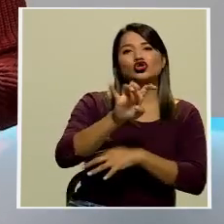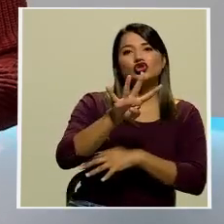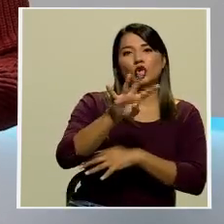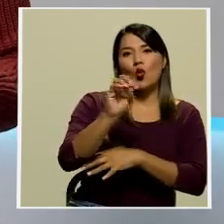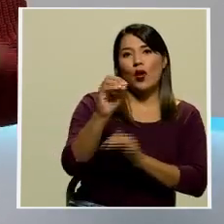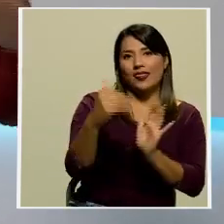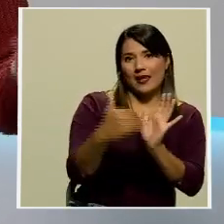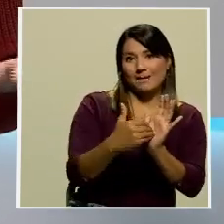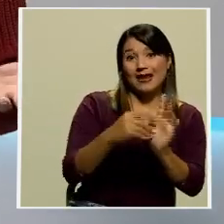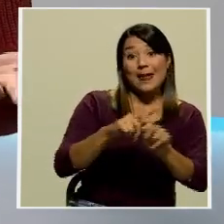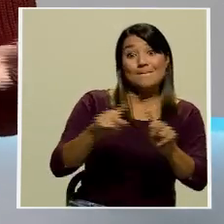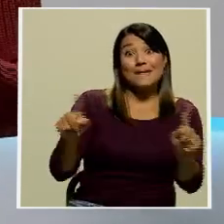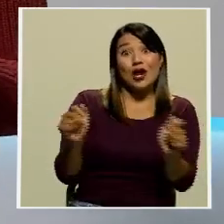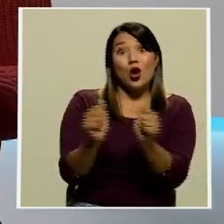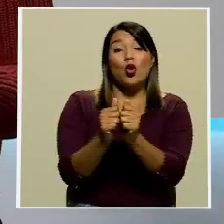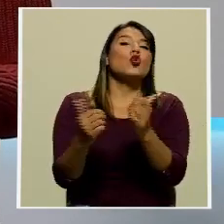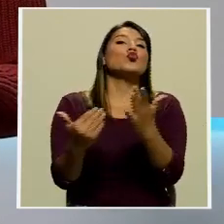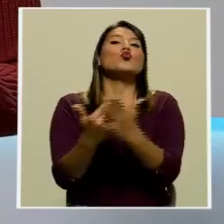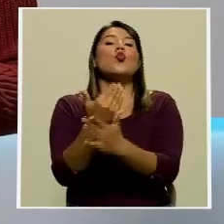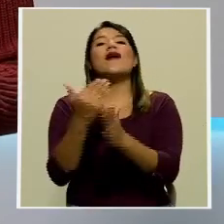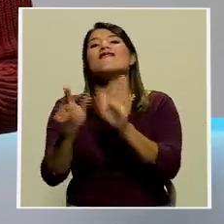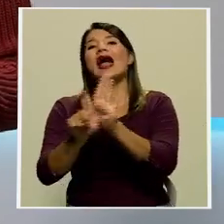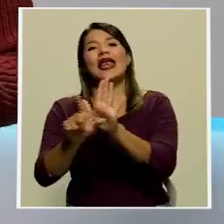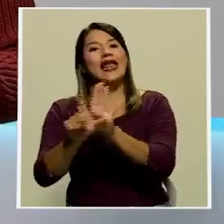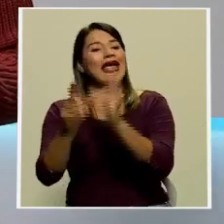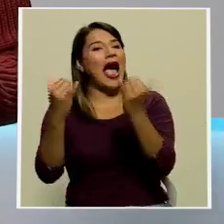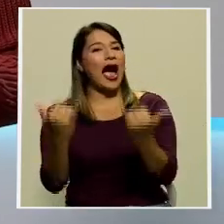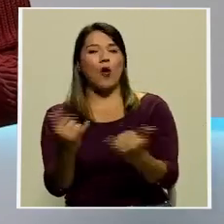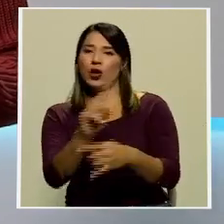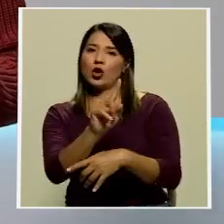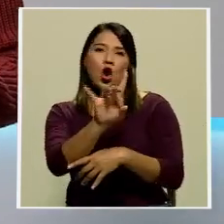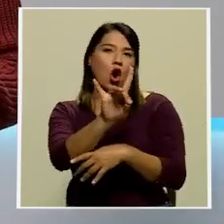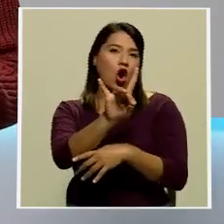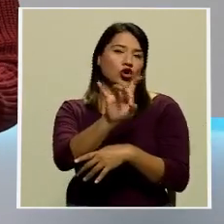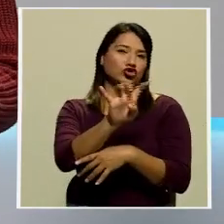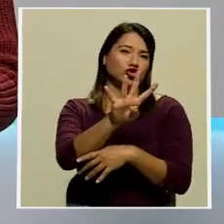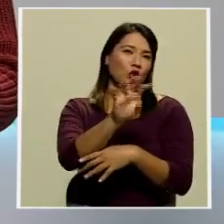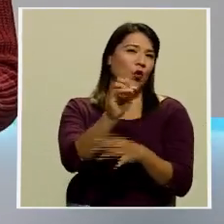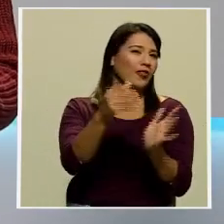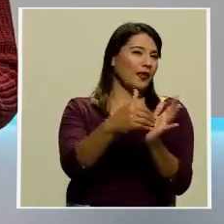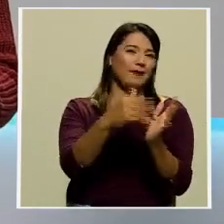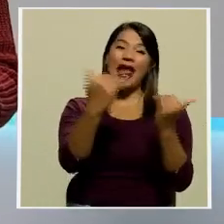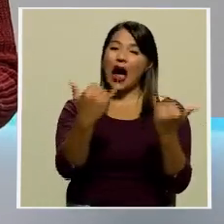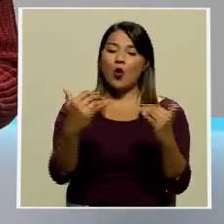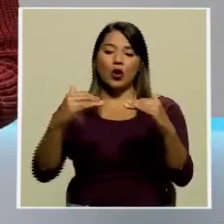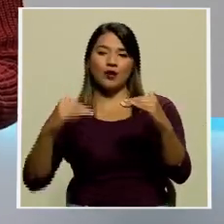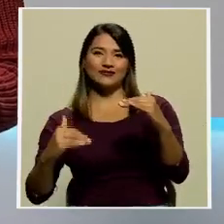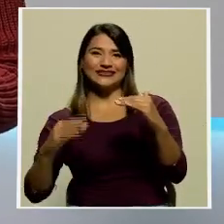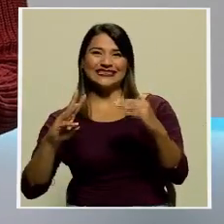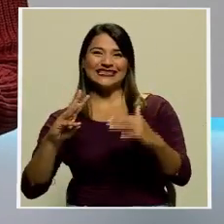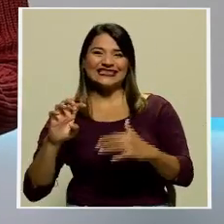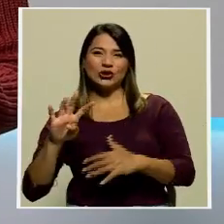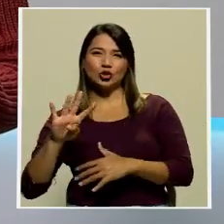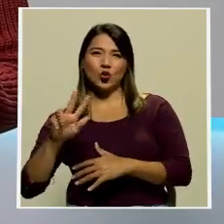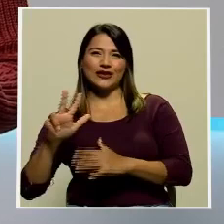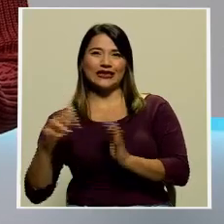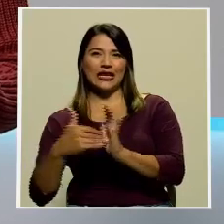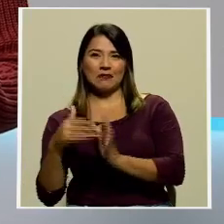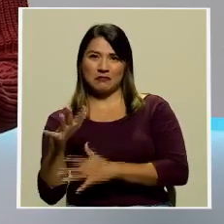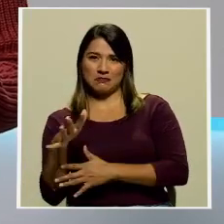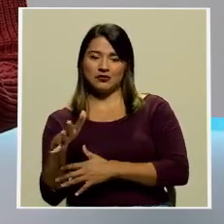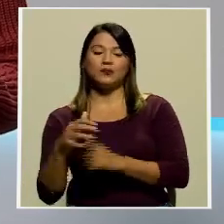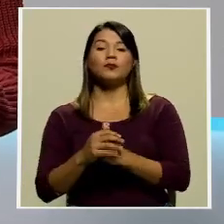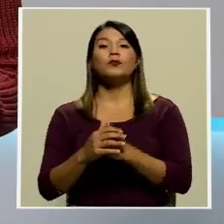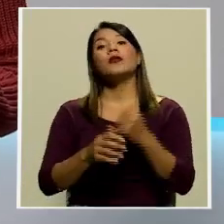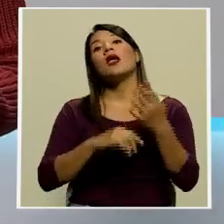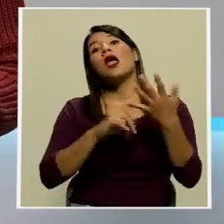esta nueva ley o con estos nuevos proyectos para negociar con el fondo sería el monto un poco más bajo. Otro de los nuevos impuestos